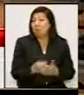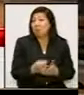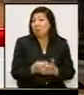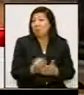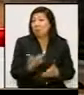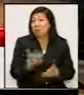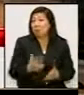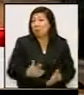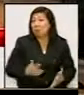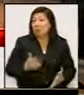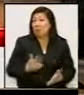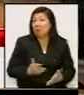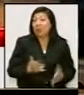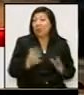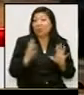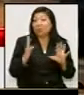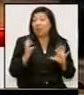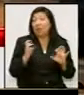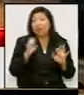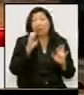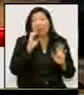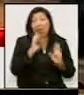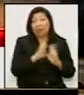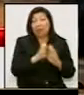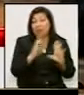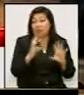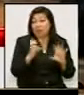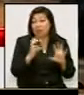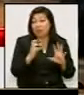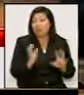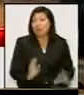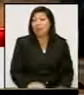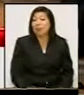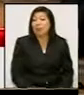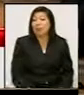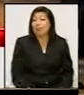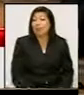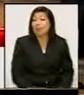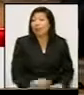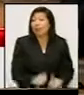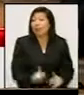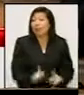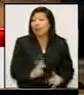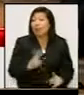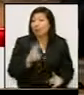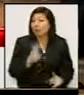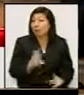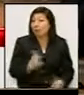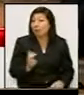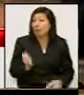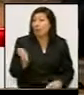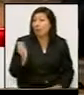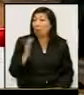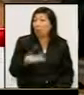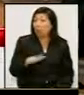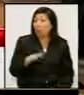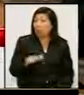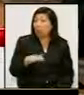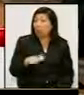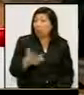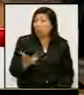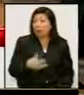tren 10 soles entre Ollantaytambo y Machu Picchu, pero es un tren de tercera,